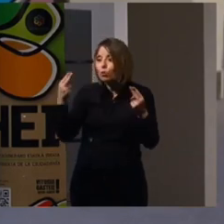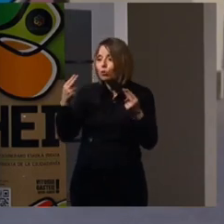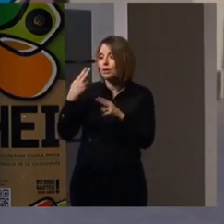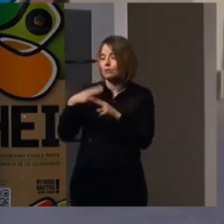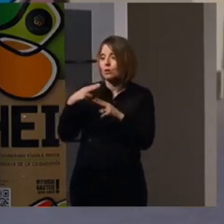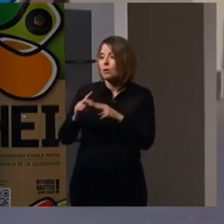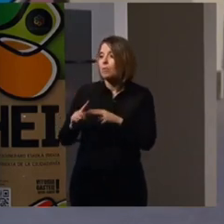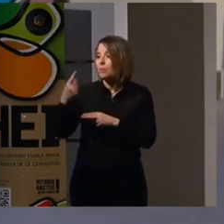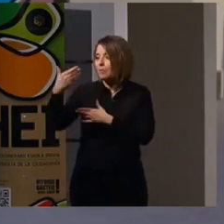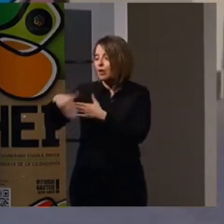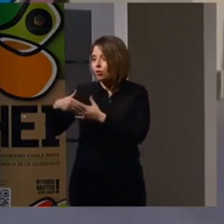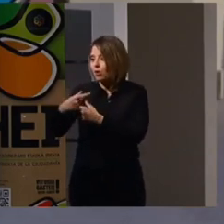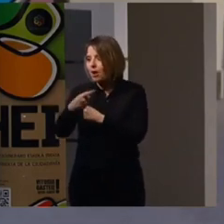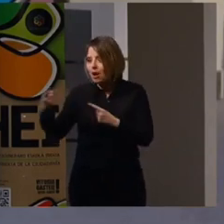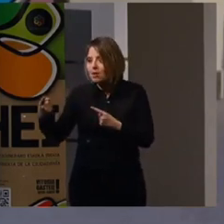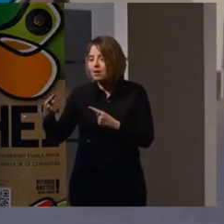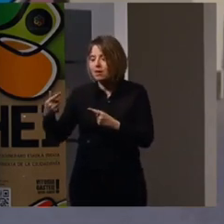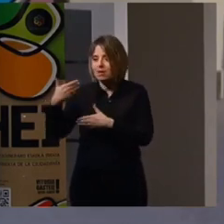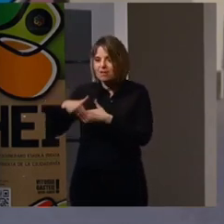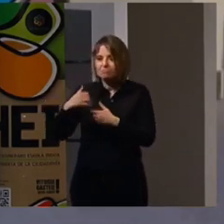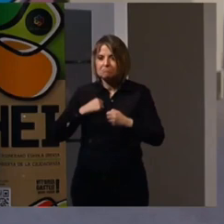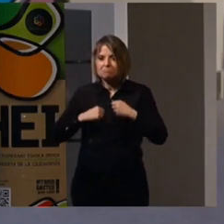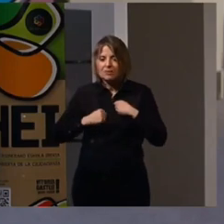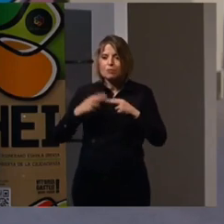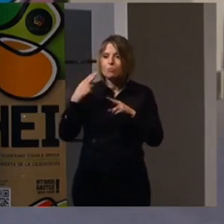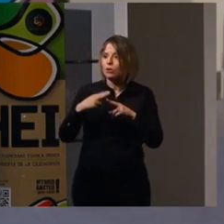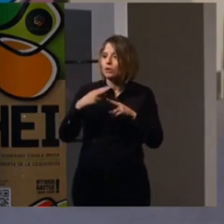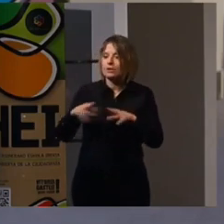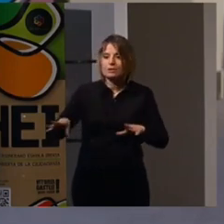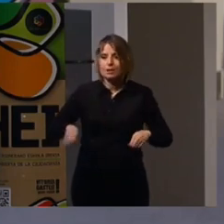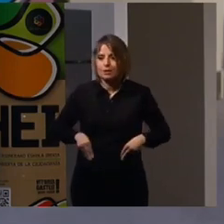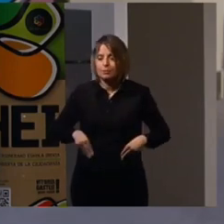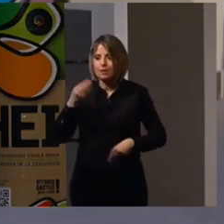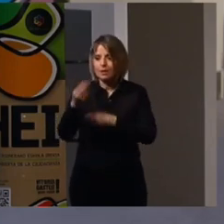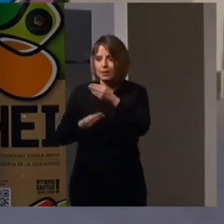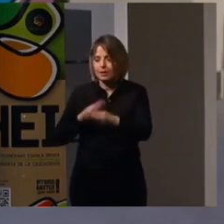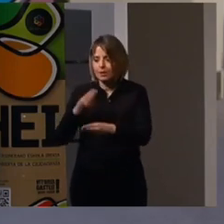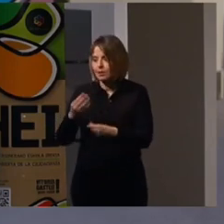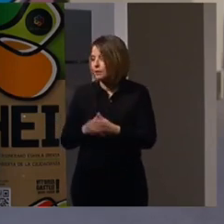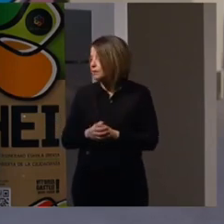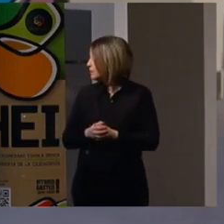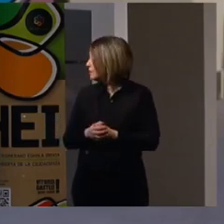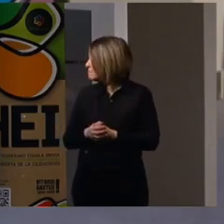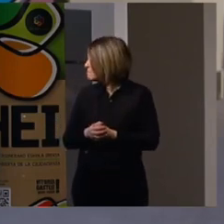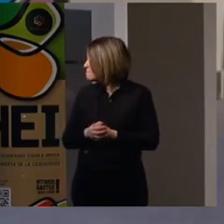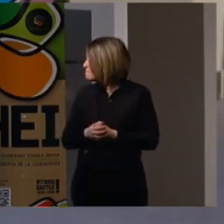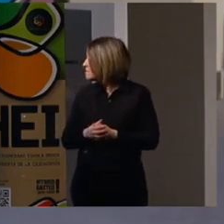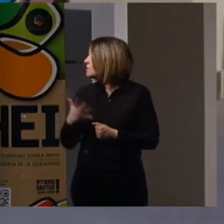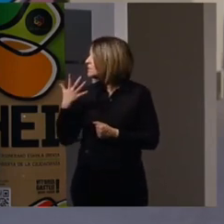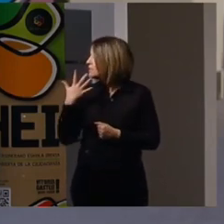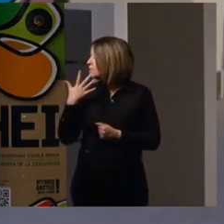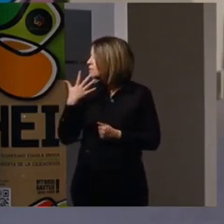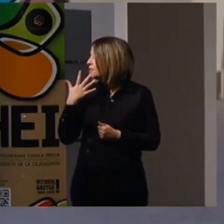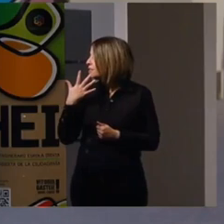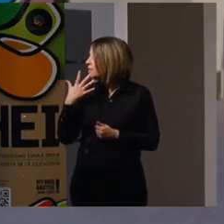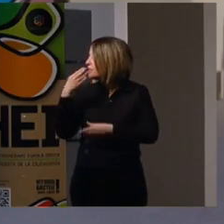vienen porque primero en la calle se gana un relato y a los políticos no les queda otra que hacer eso. Si no hacemos